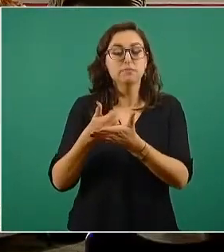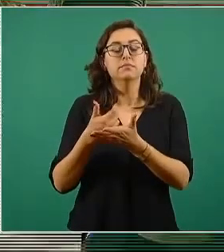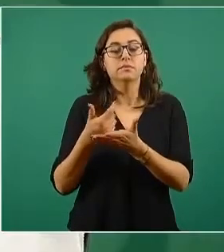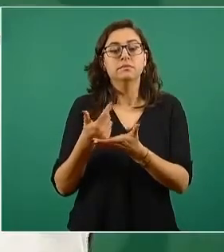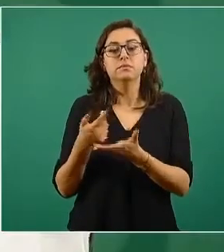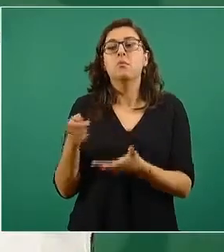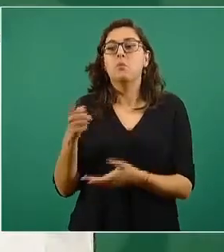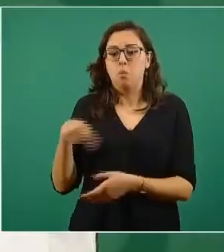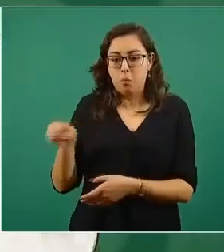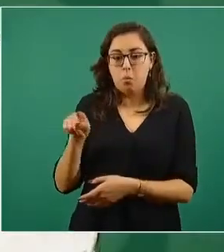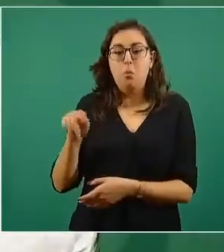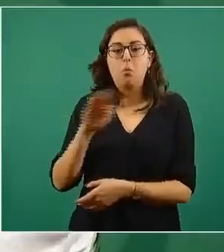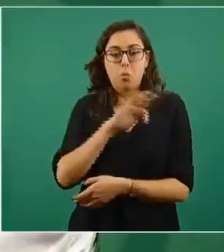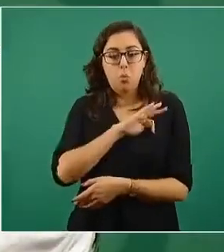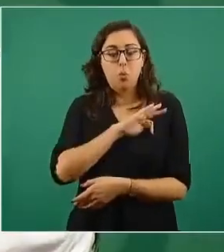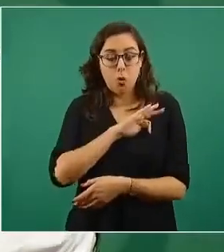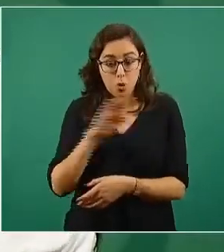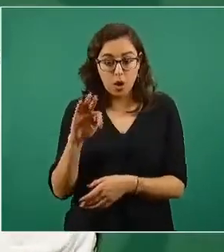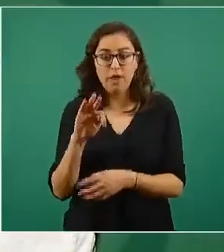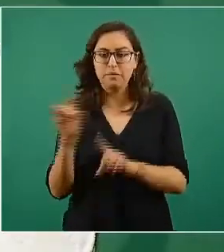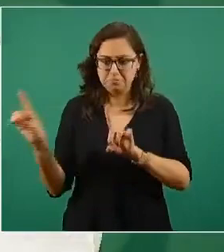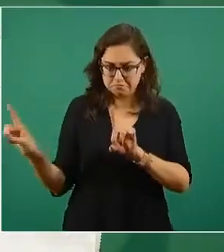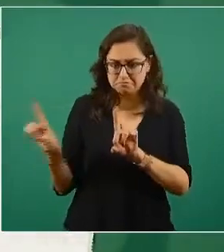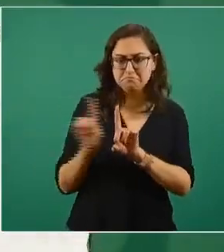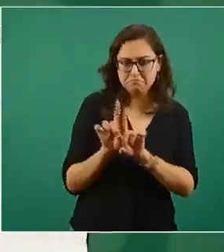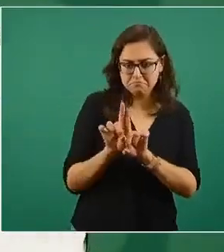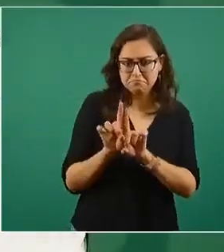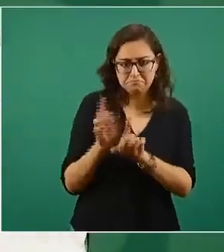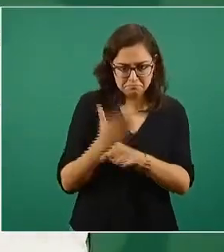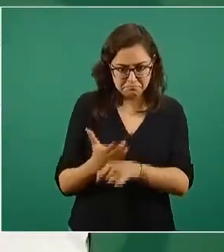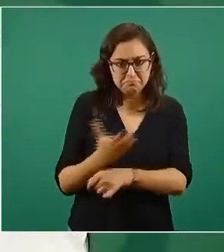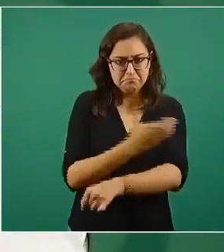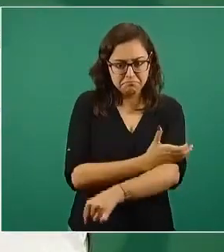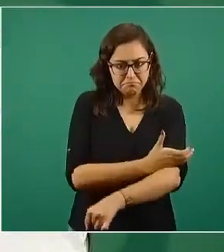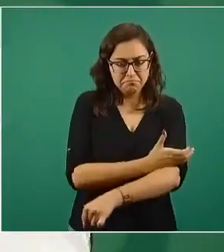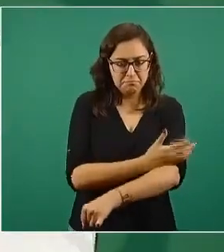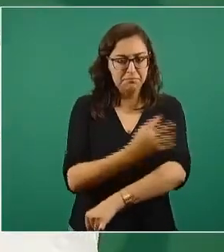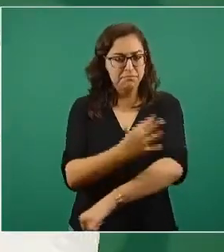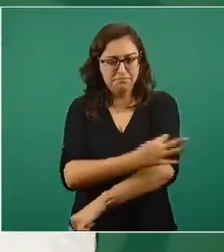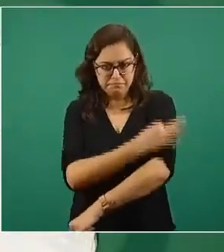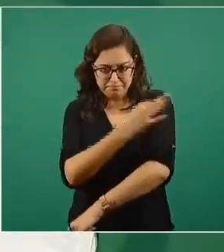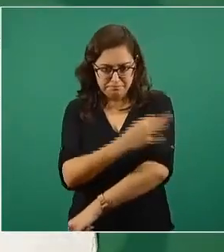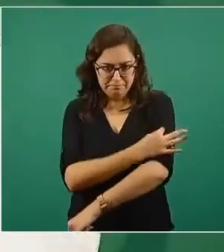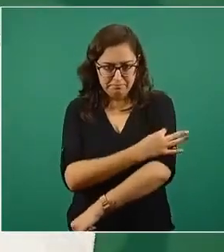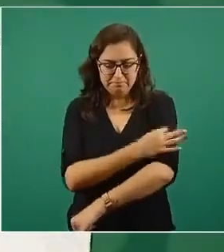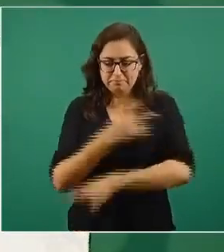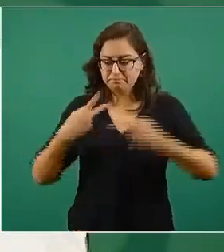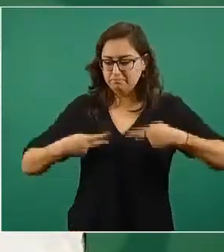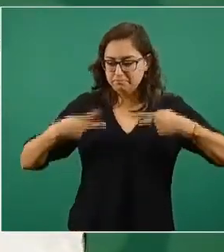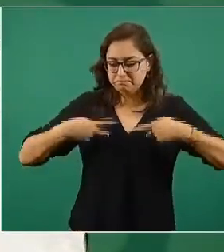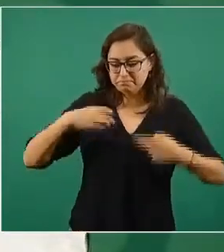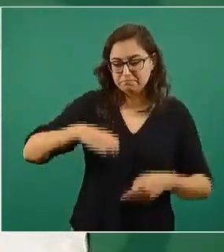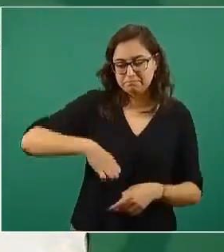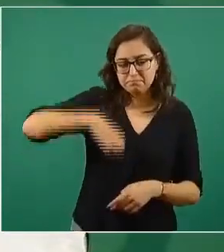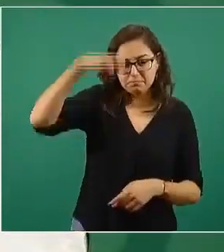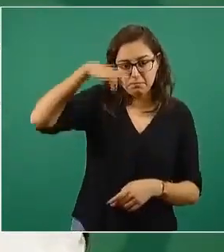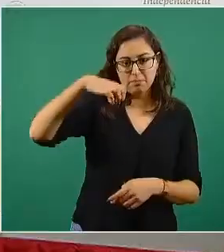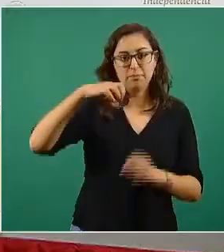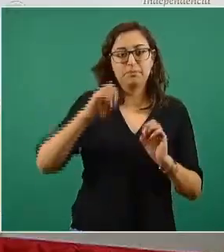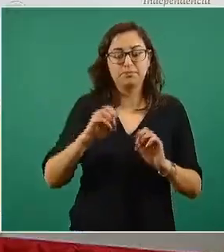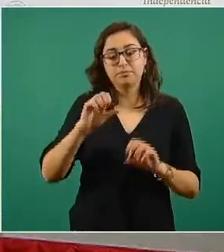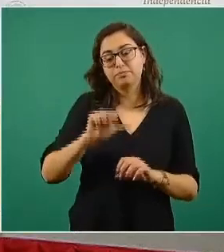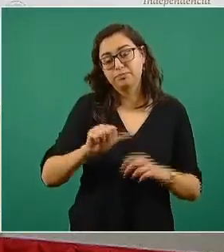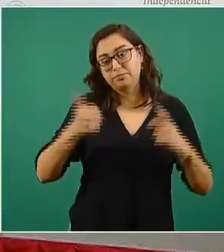quienes no solo podrán acompañar a las personas adultas mayores y a otras personas que viven